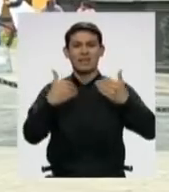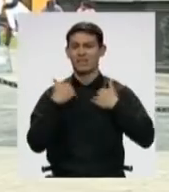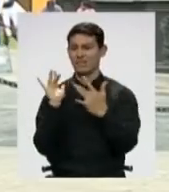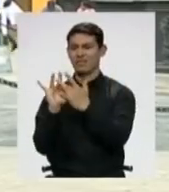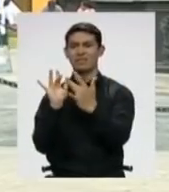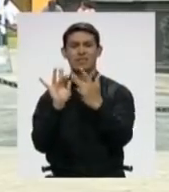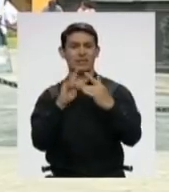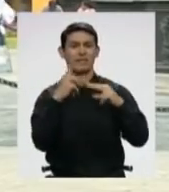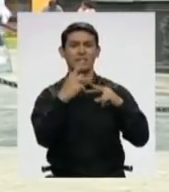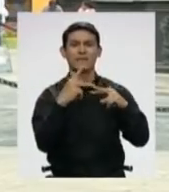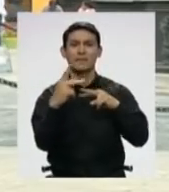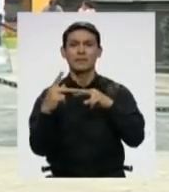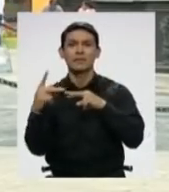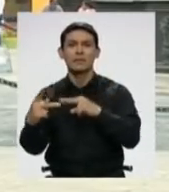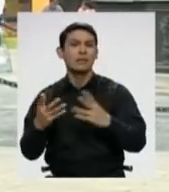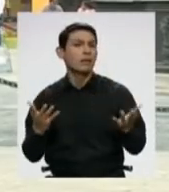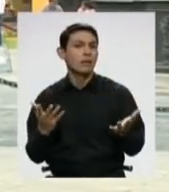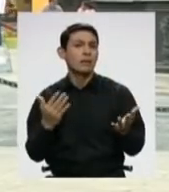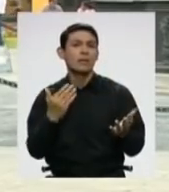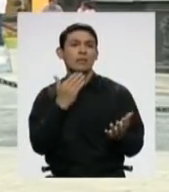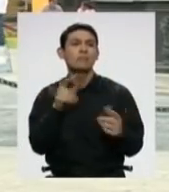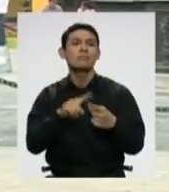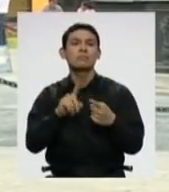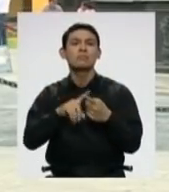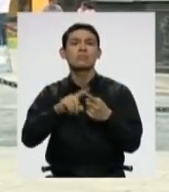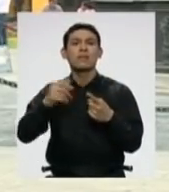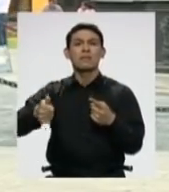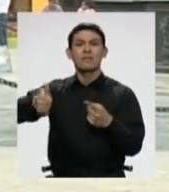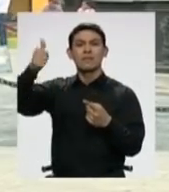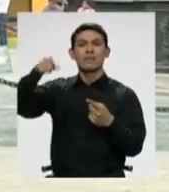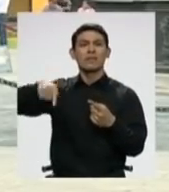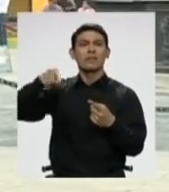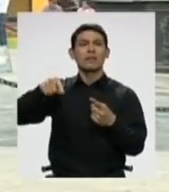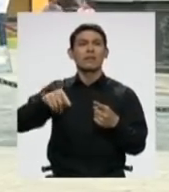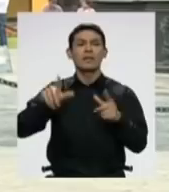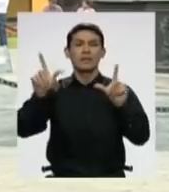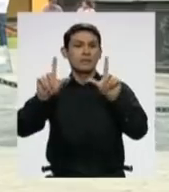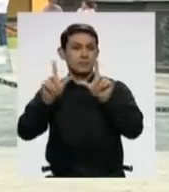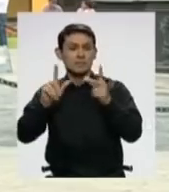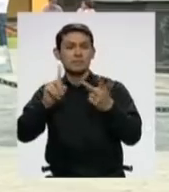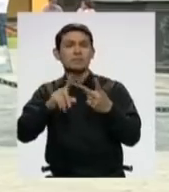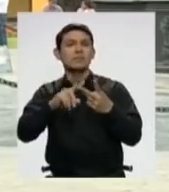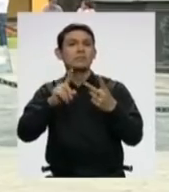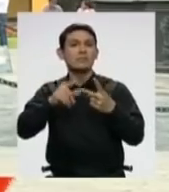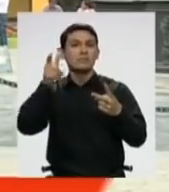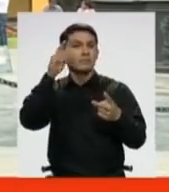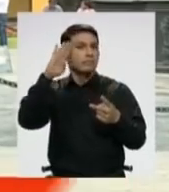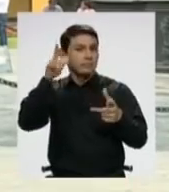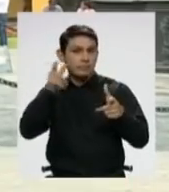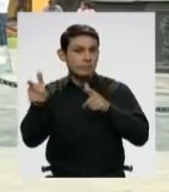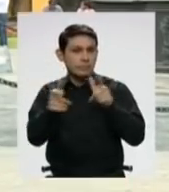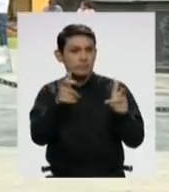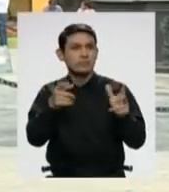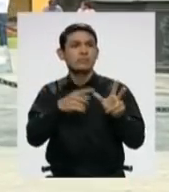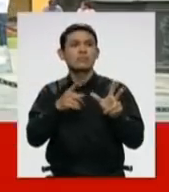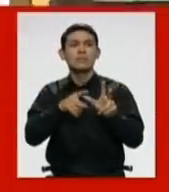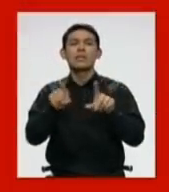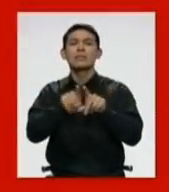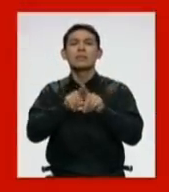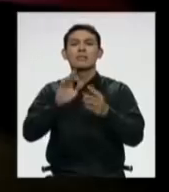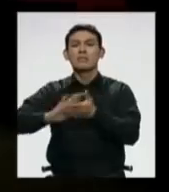directo con los vecinos, tales como funcionarios de ventanilla, serenazgo, inspectores municipales y personal de limpieza